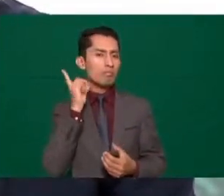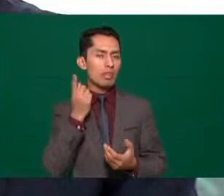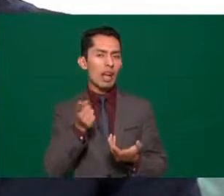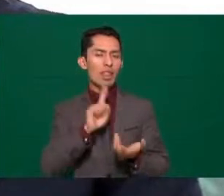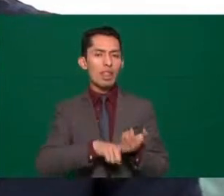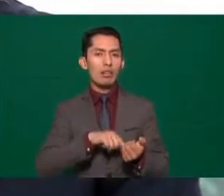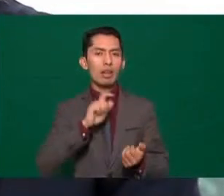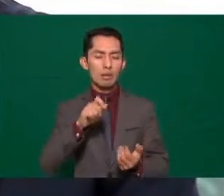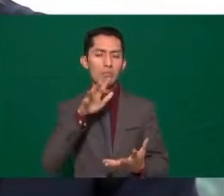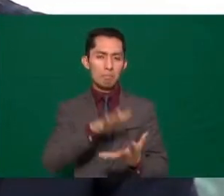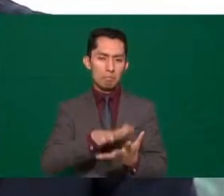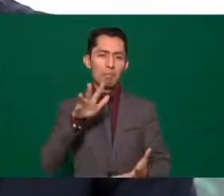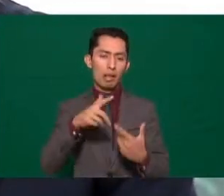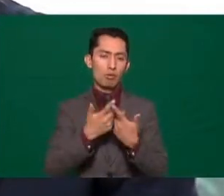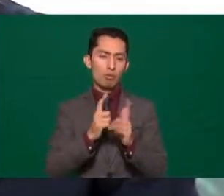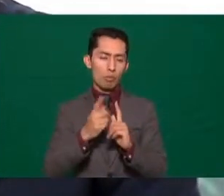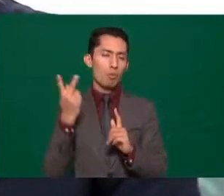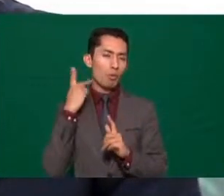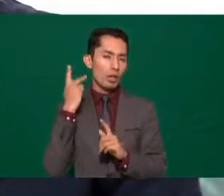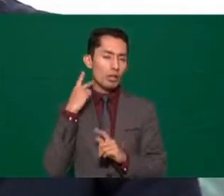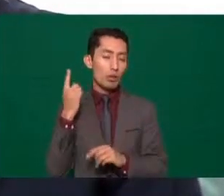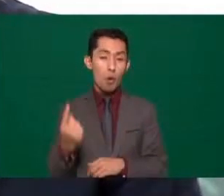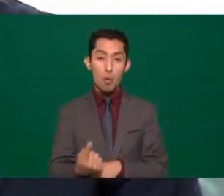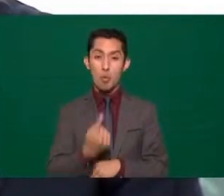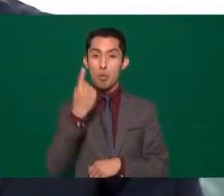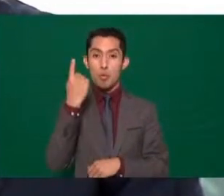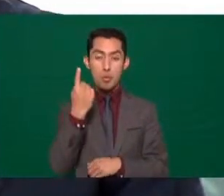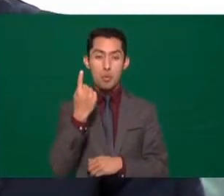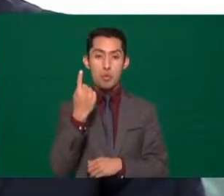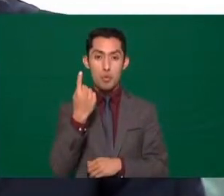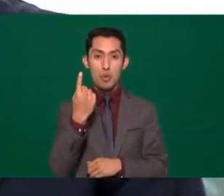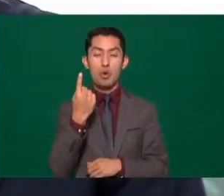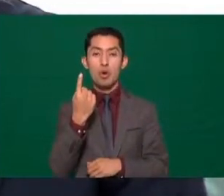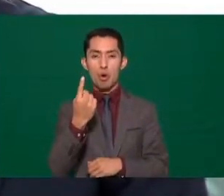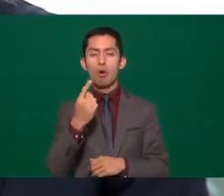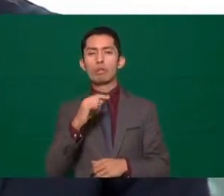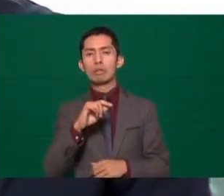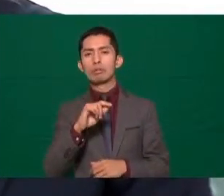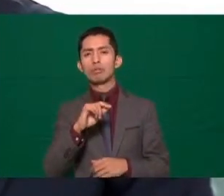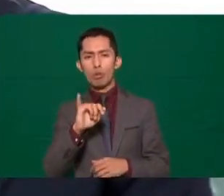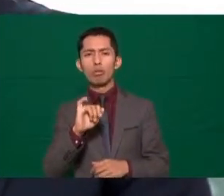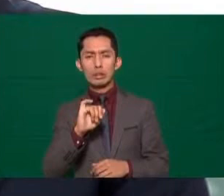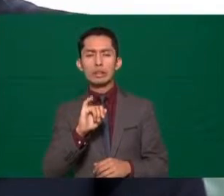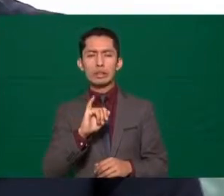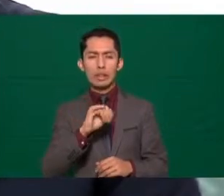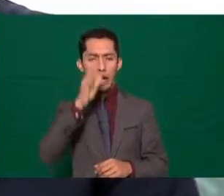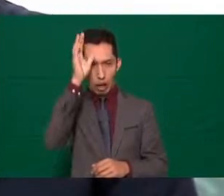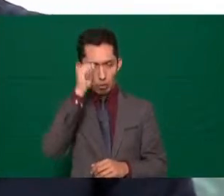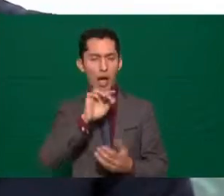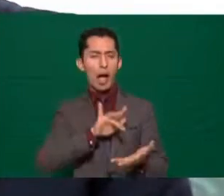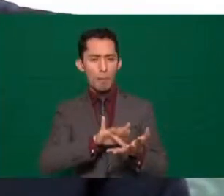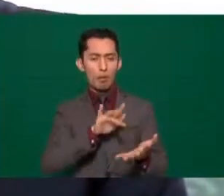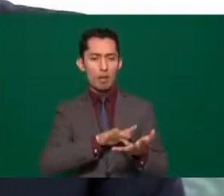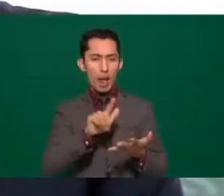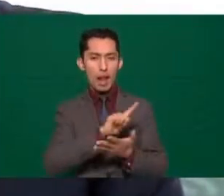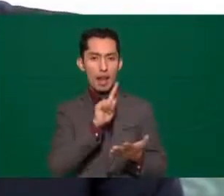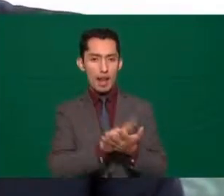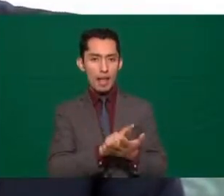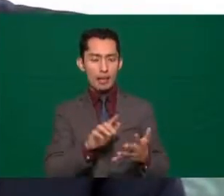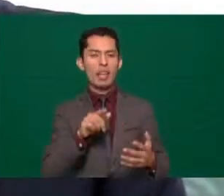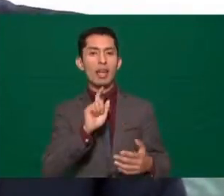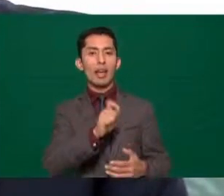la mayoría de los partidos. Uno de los partidos que votó a favor de esta reforma fue el partido